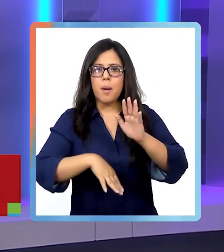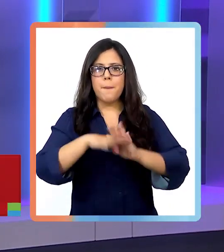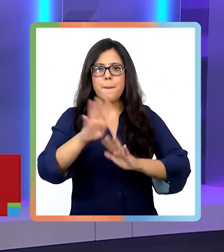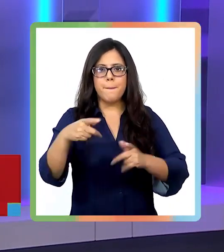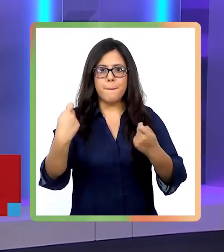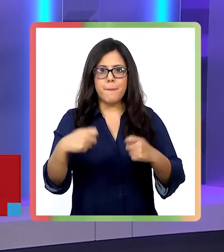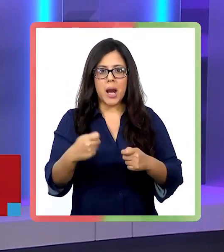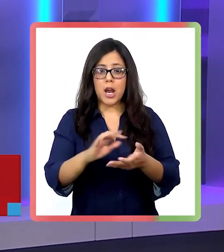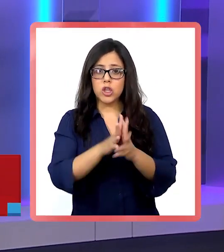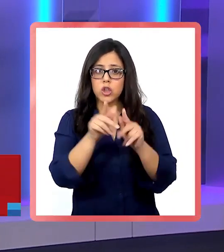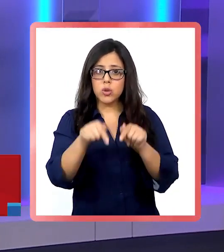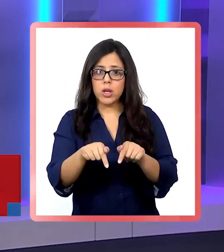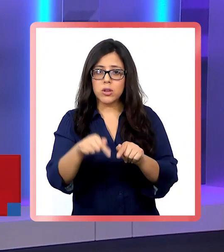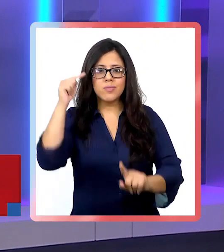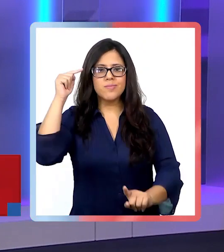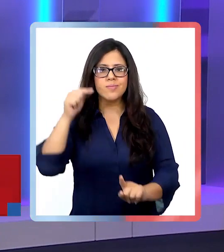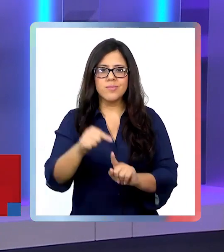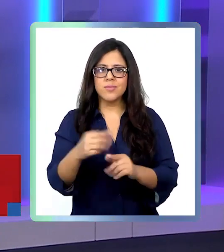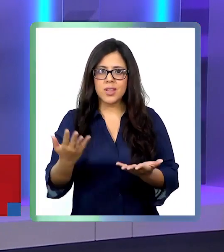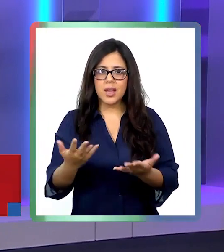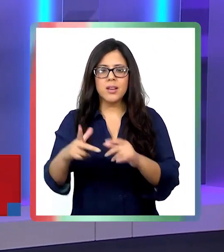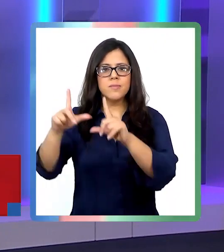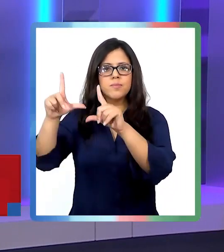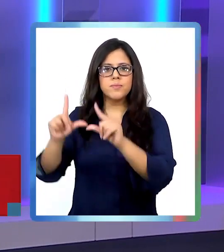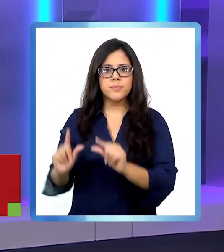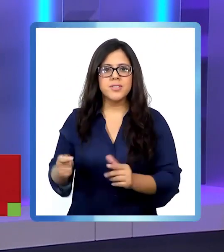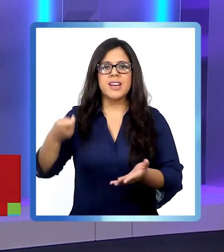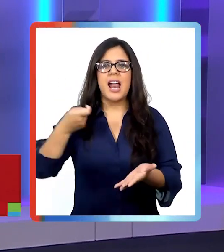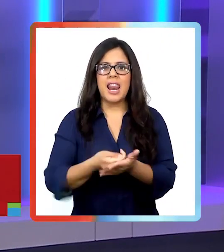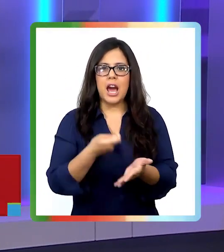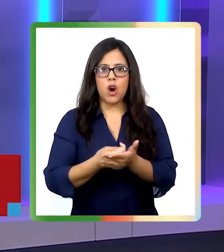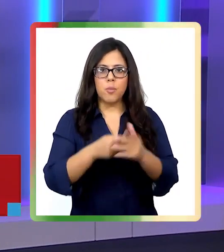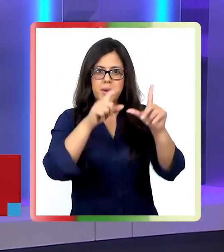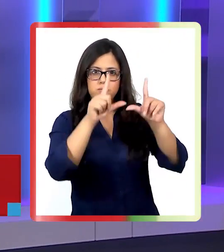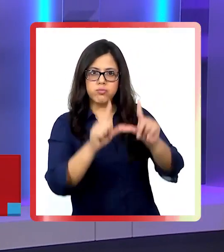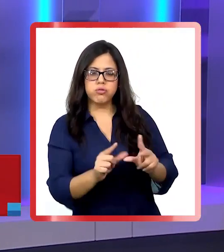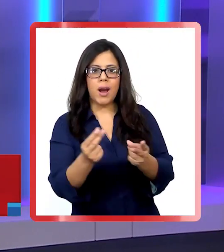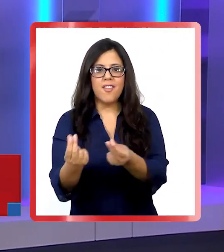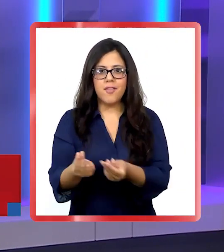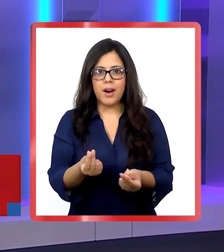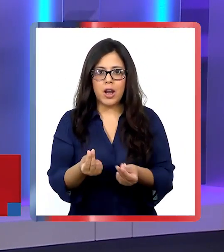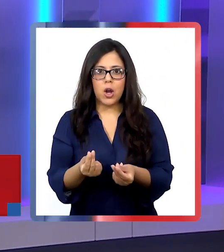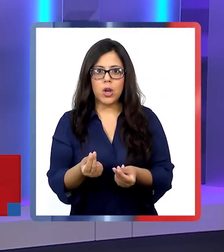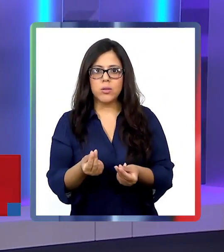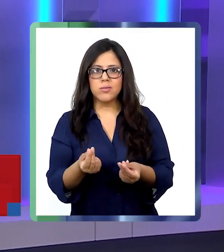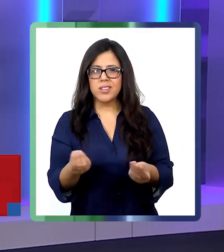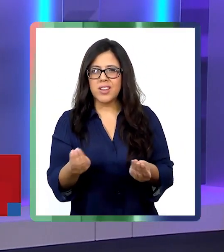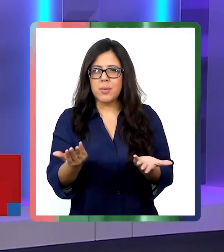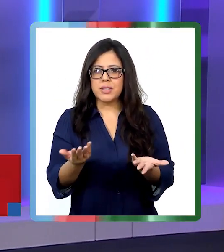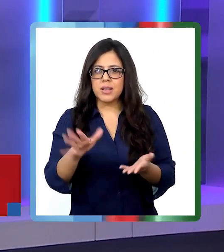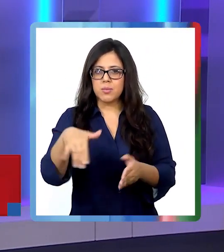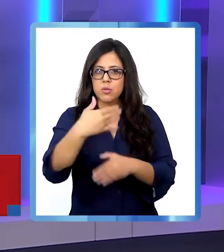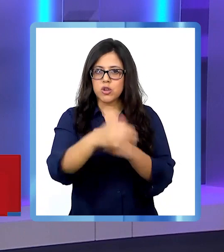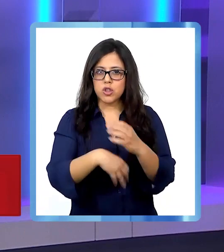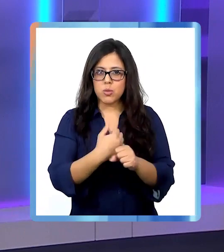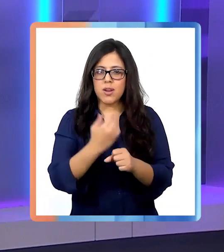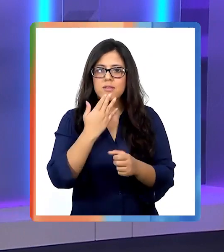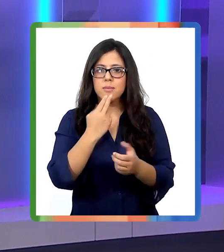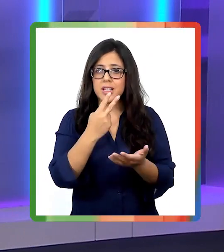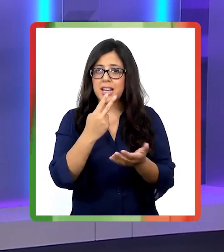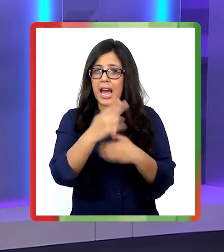caros. Y todo esto tiene un propósito: reducir el consumo para bajar los precios. ¿Cómo viene el próximo año y